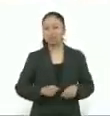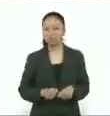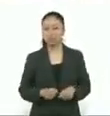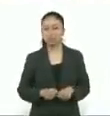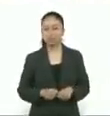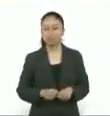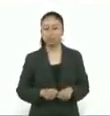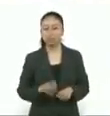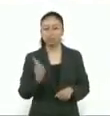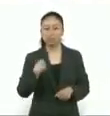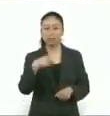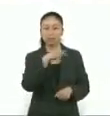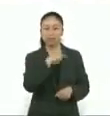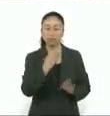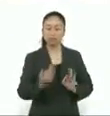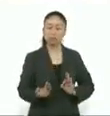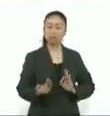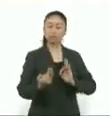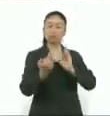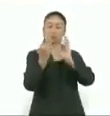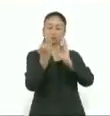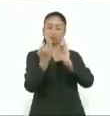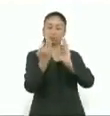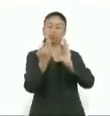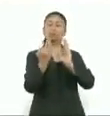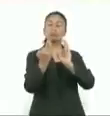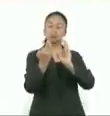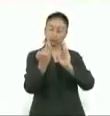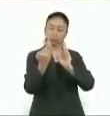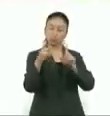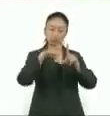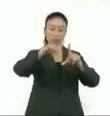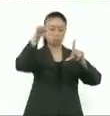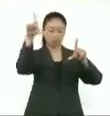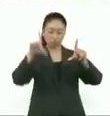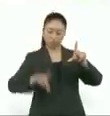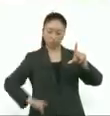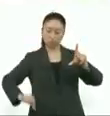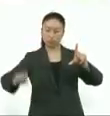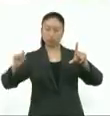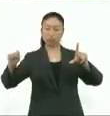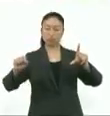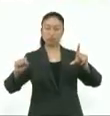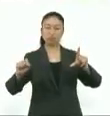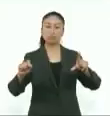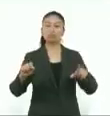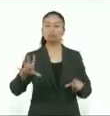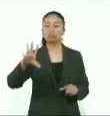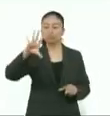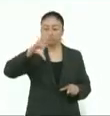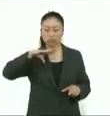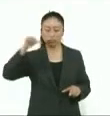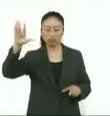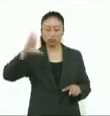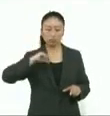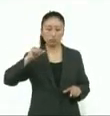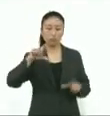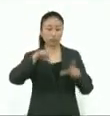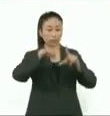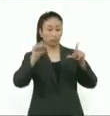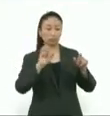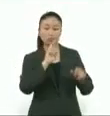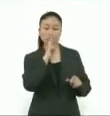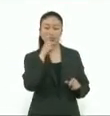a seguir dando la cara para sacar adelante a este país y seguir transformando a México,